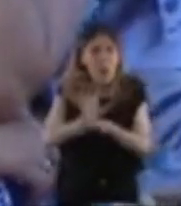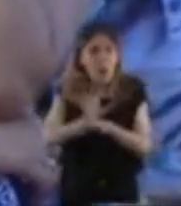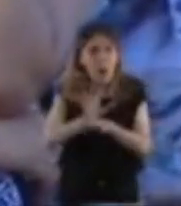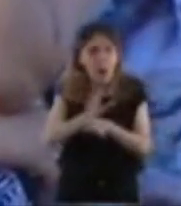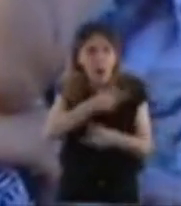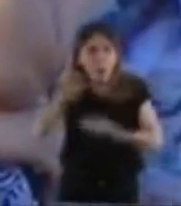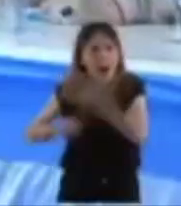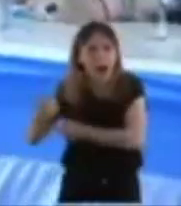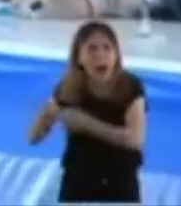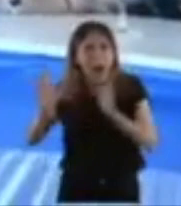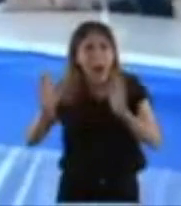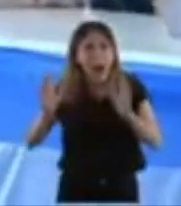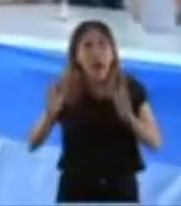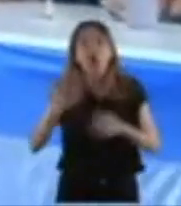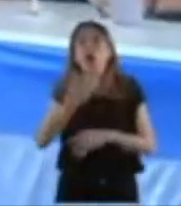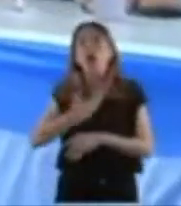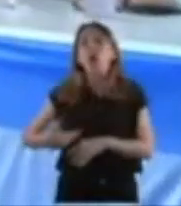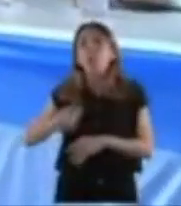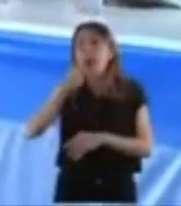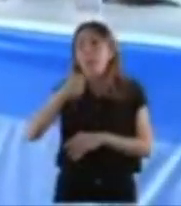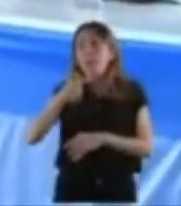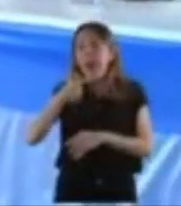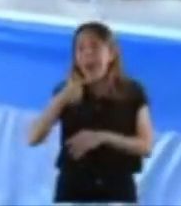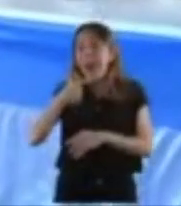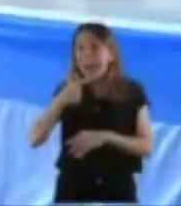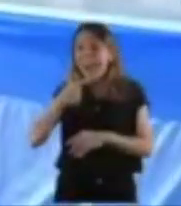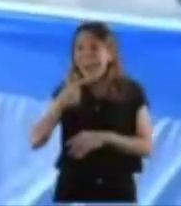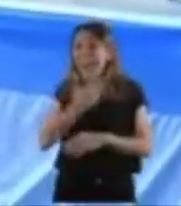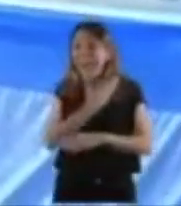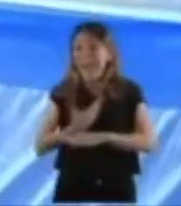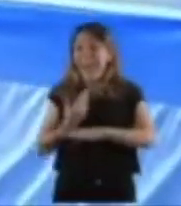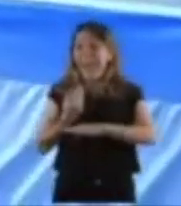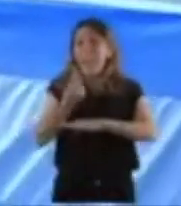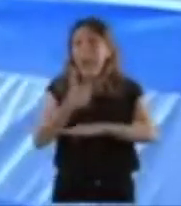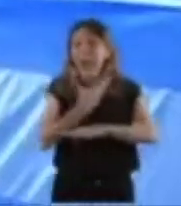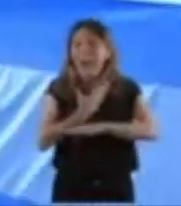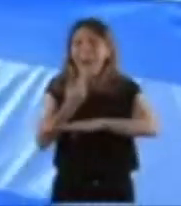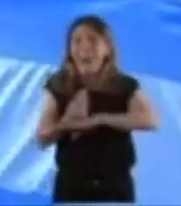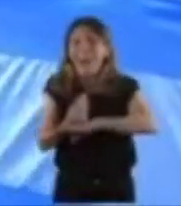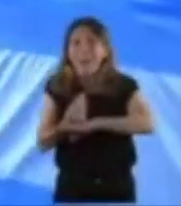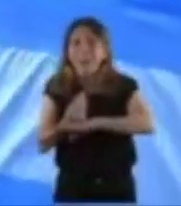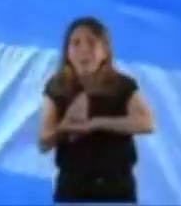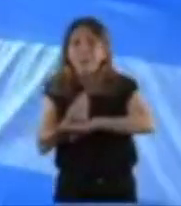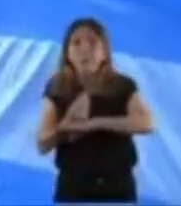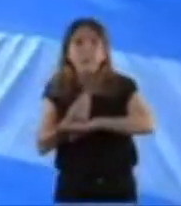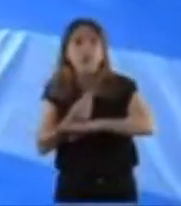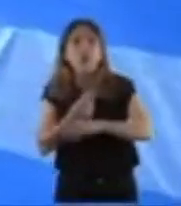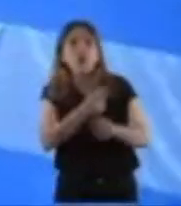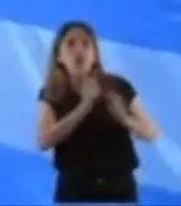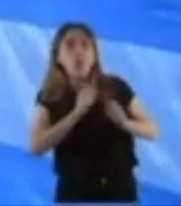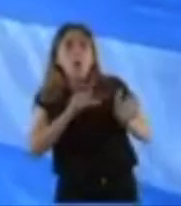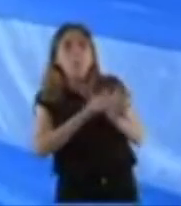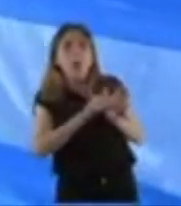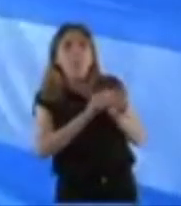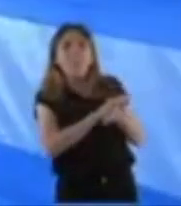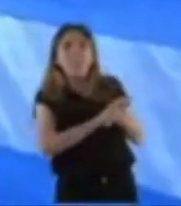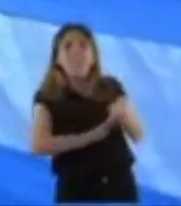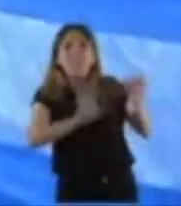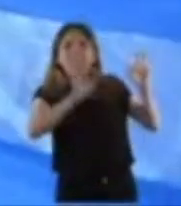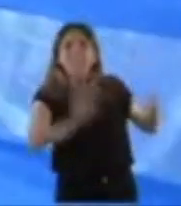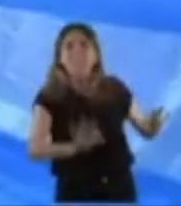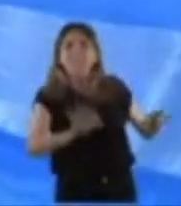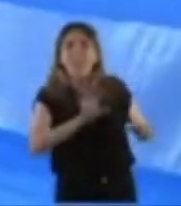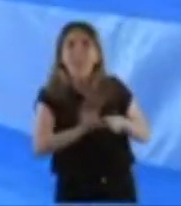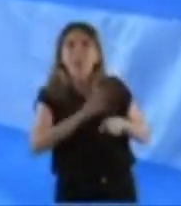El gobierno de Macri agarró un país desendeudado y nos entregó 4 años después un país